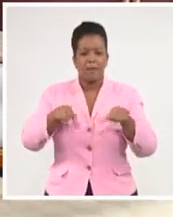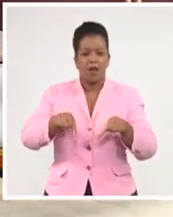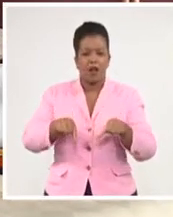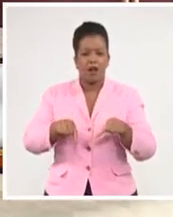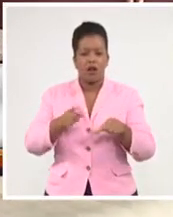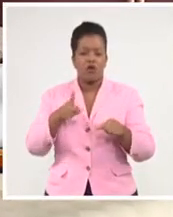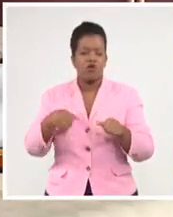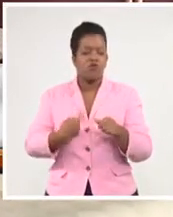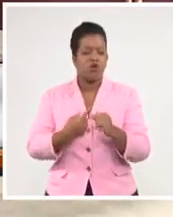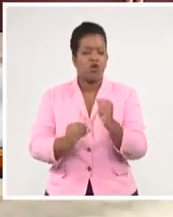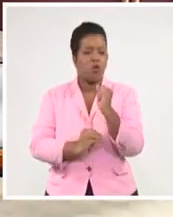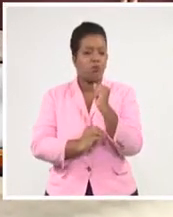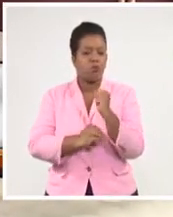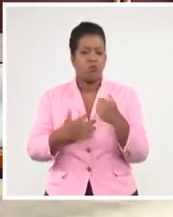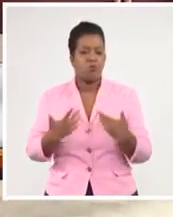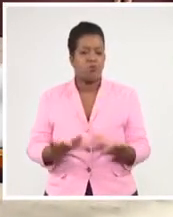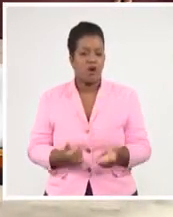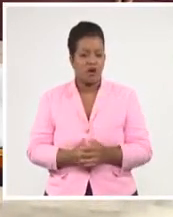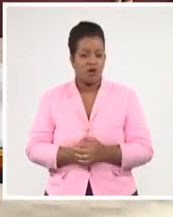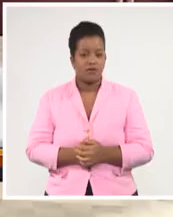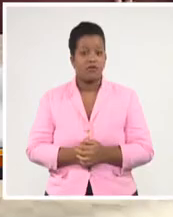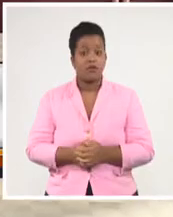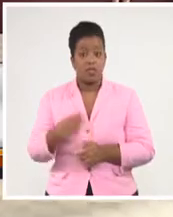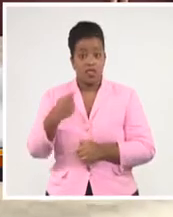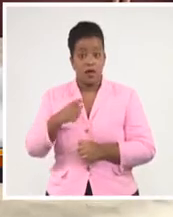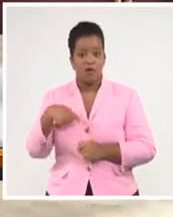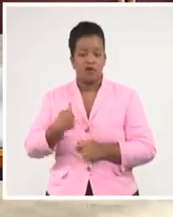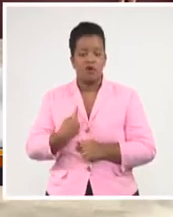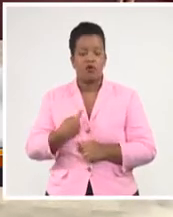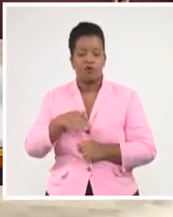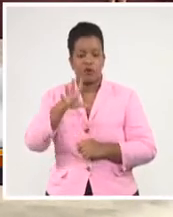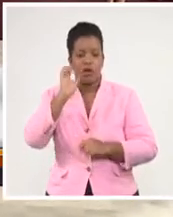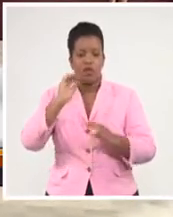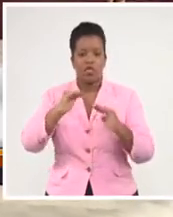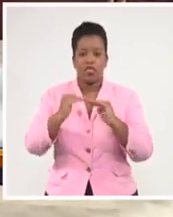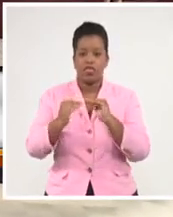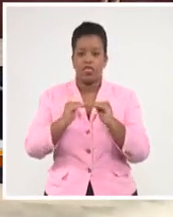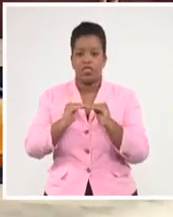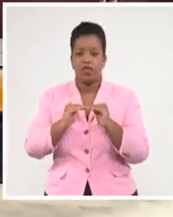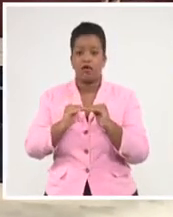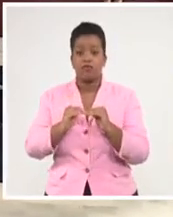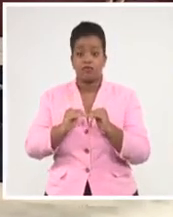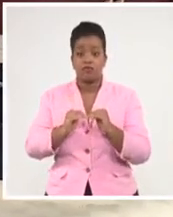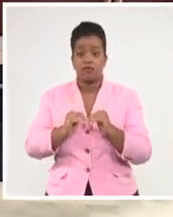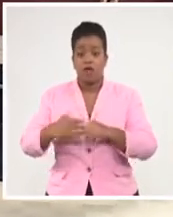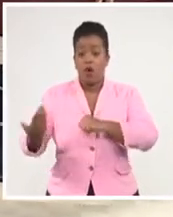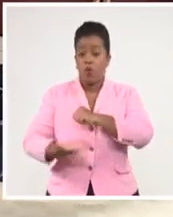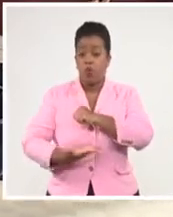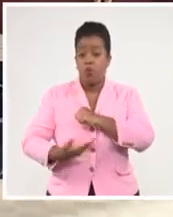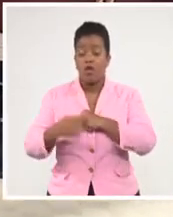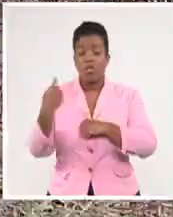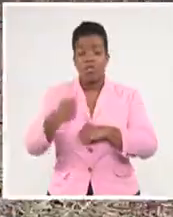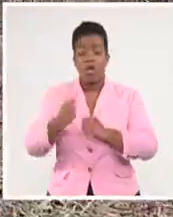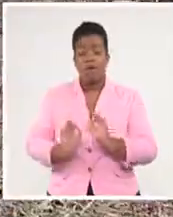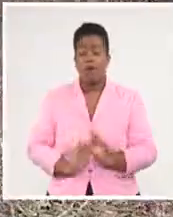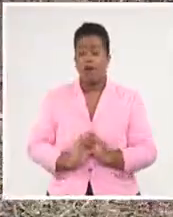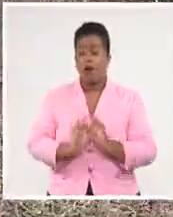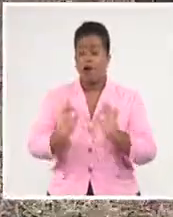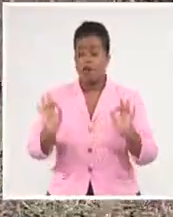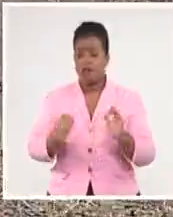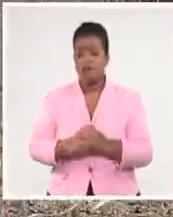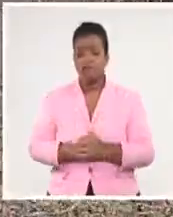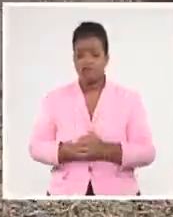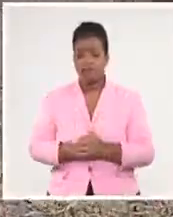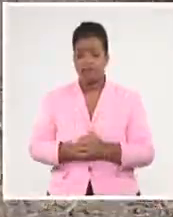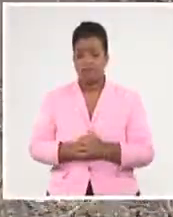tenemos? Que es lo que tenemos que discutir. La calidad de la siembra, por ciento de población. Acercamiento a los centrales. La que